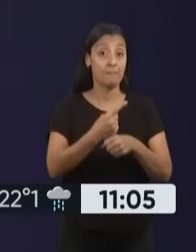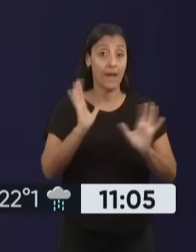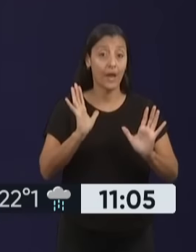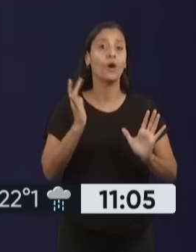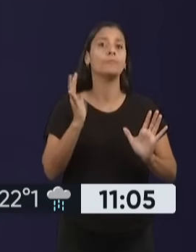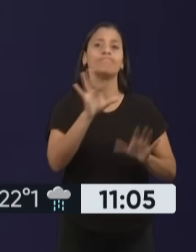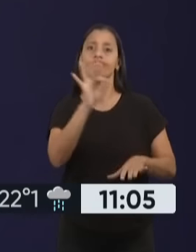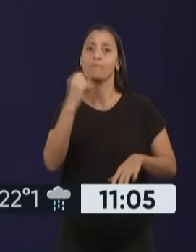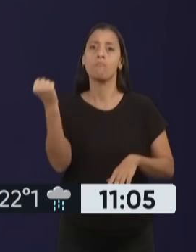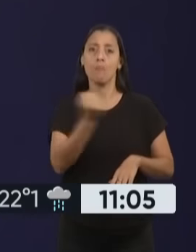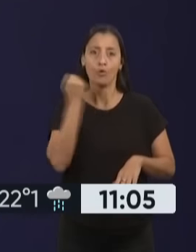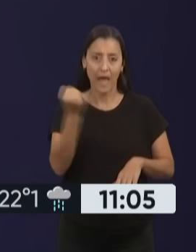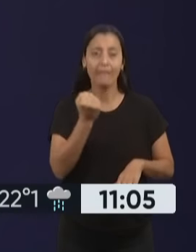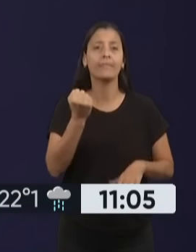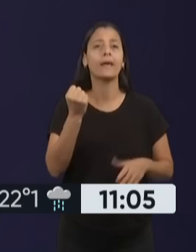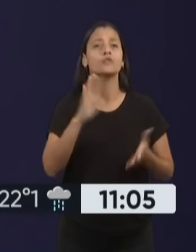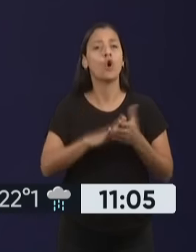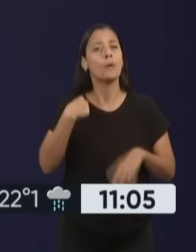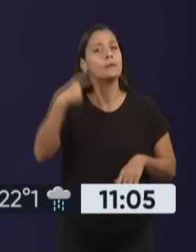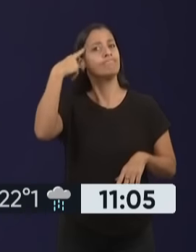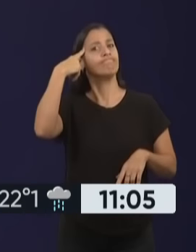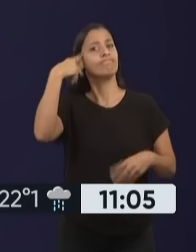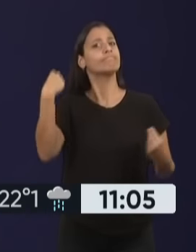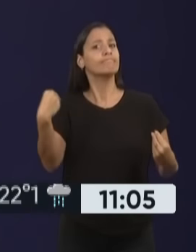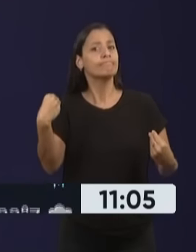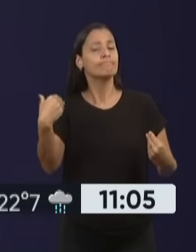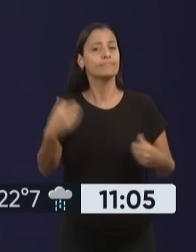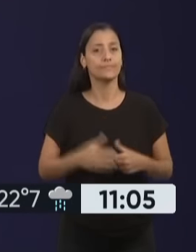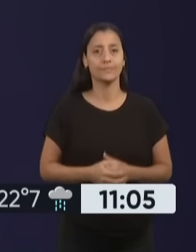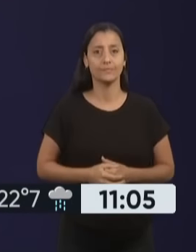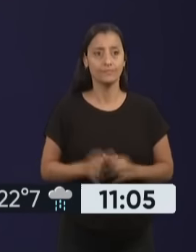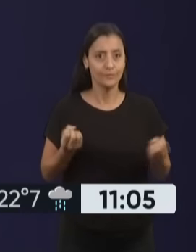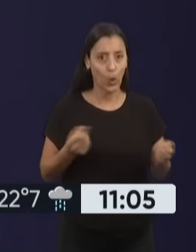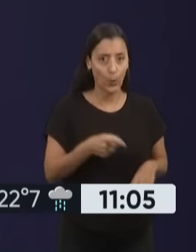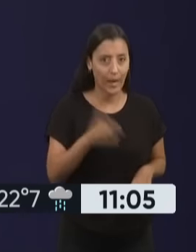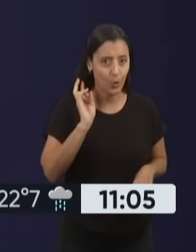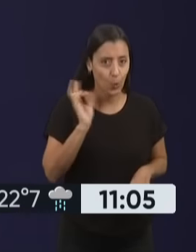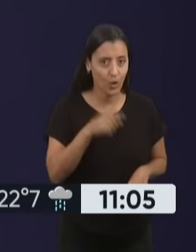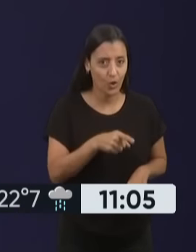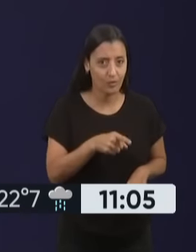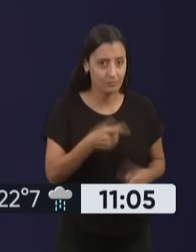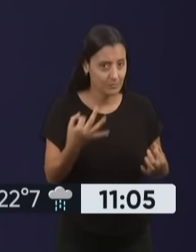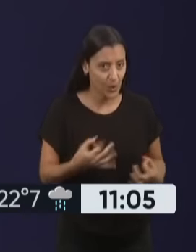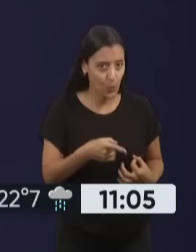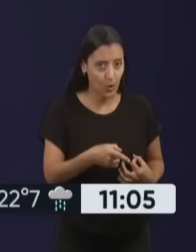destacar las expectativas sobre el todo bien